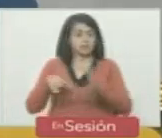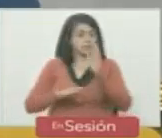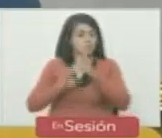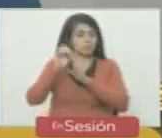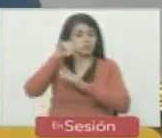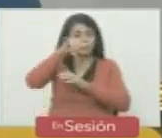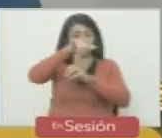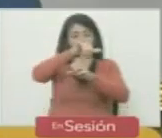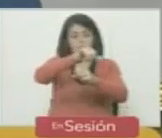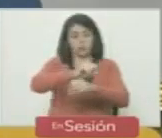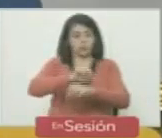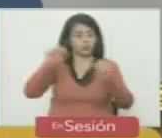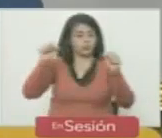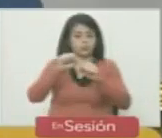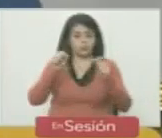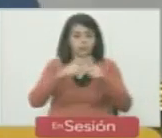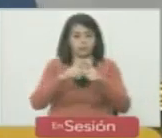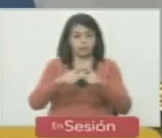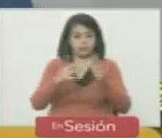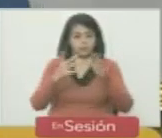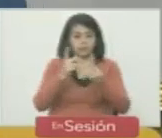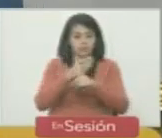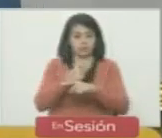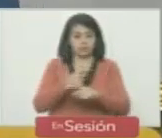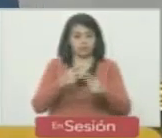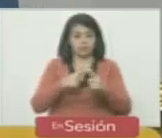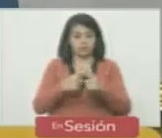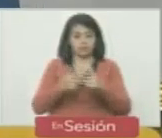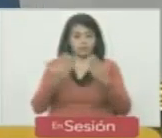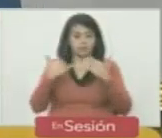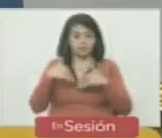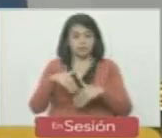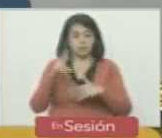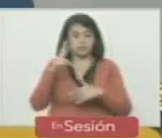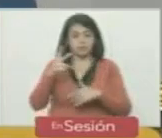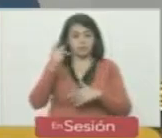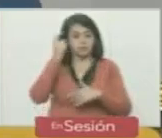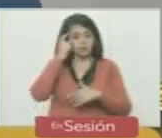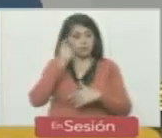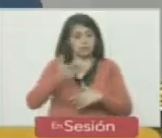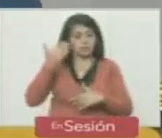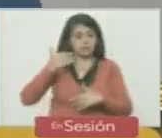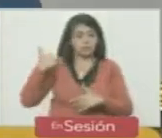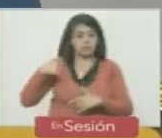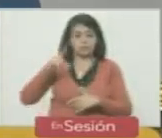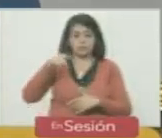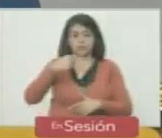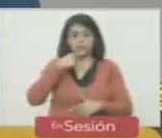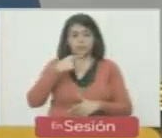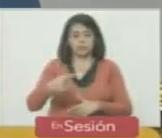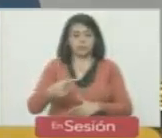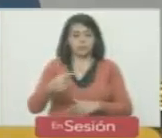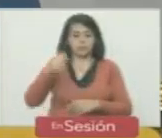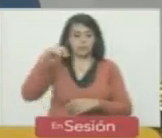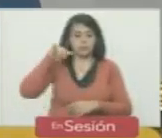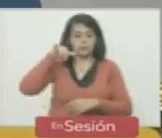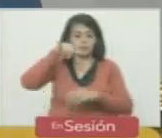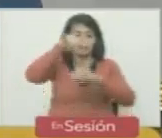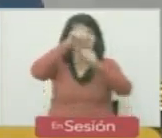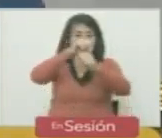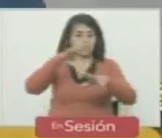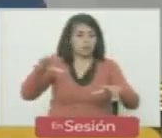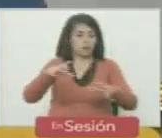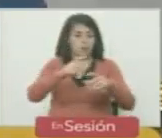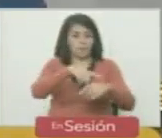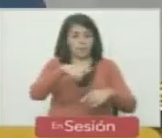de Nagasaki el 9 de agosto y de Hiroshima 3 días antes, que además fueron arrojados sobre una población